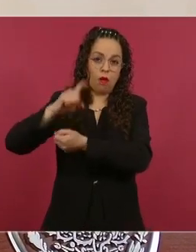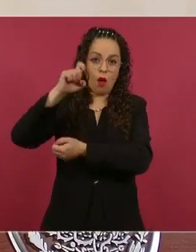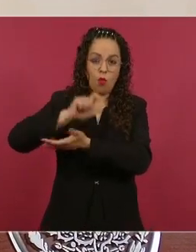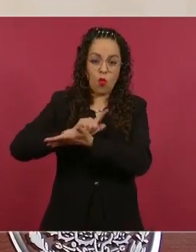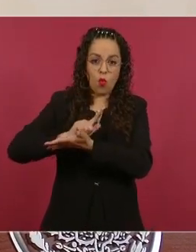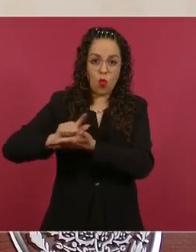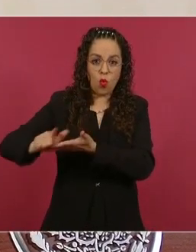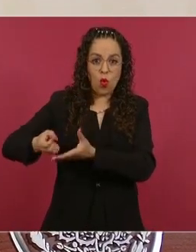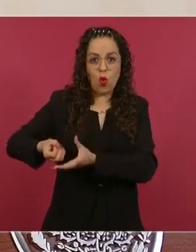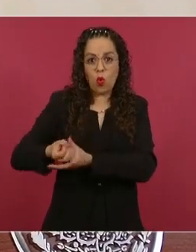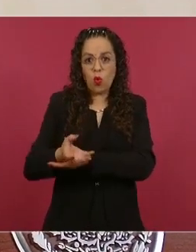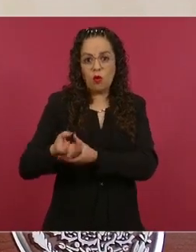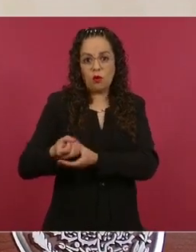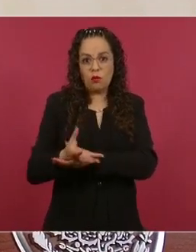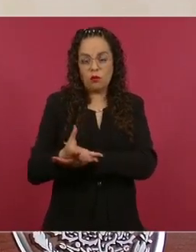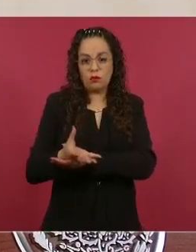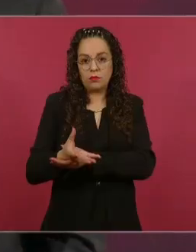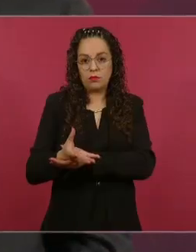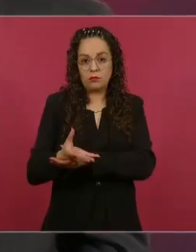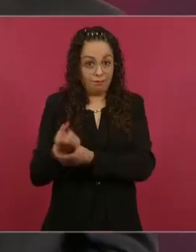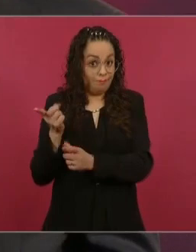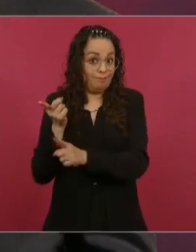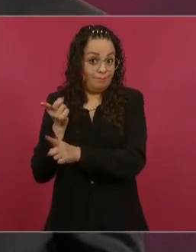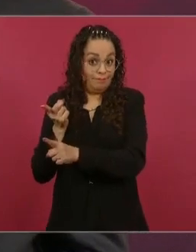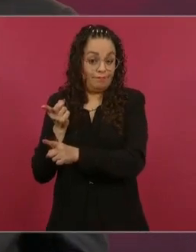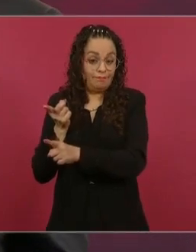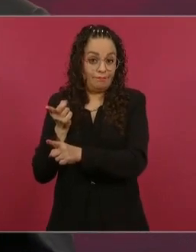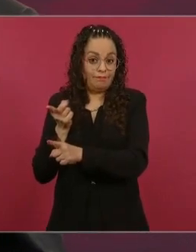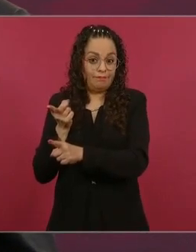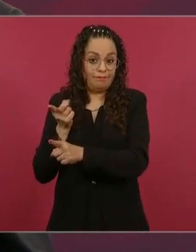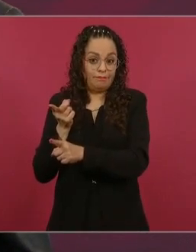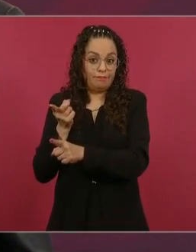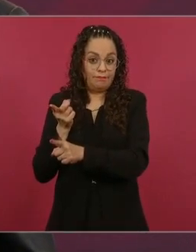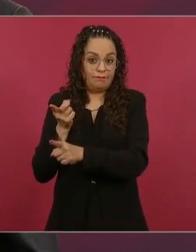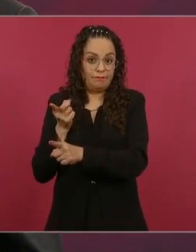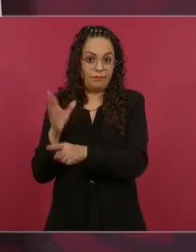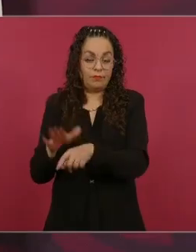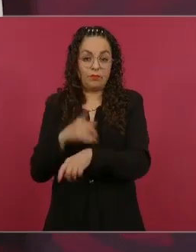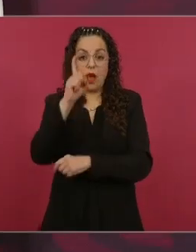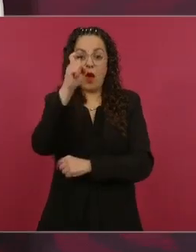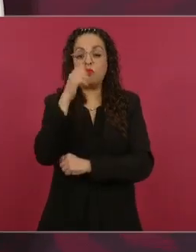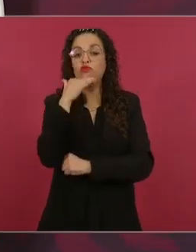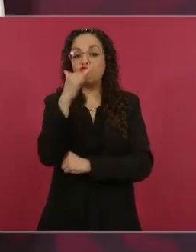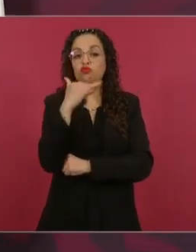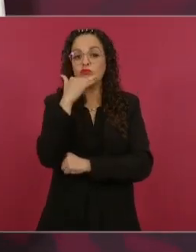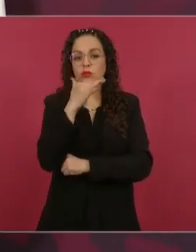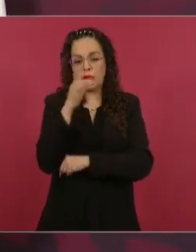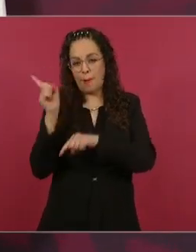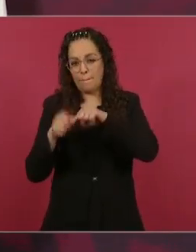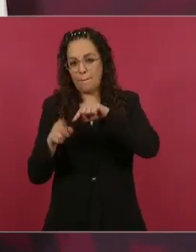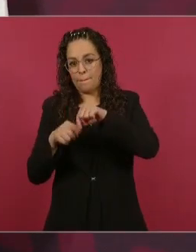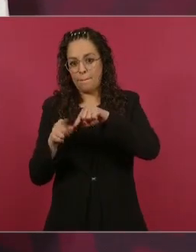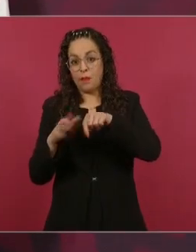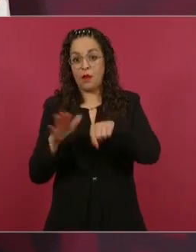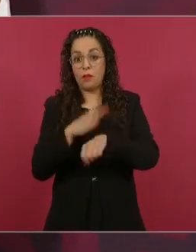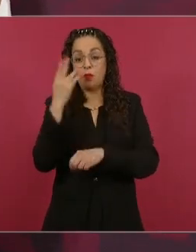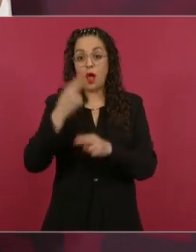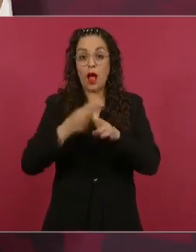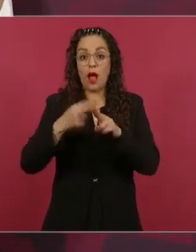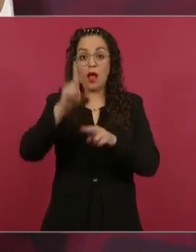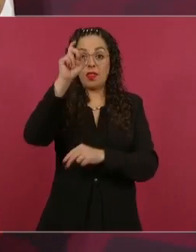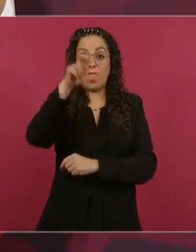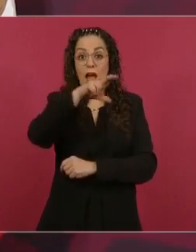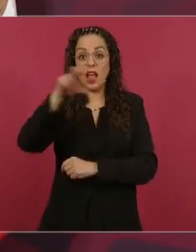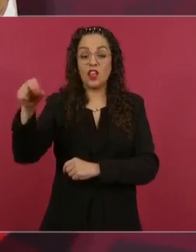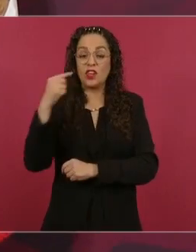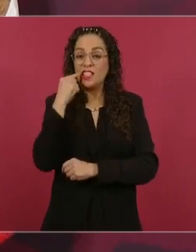para quitar sustancias que afectan incluso los dientes, manchan